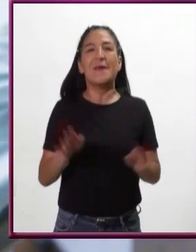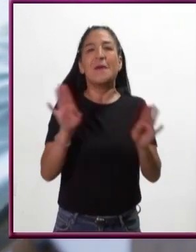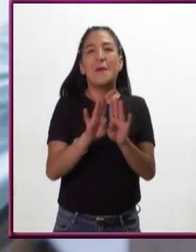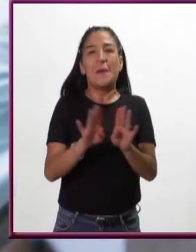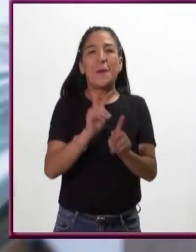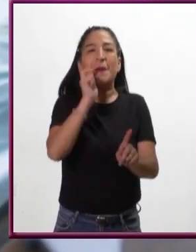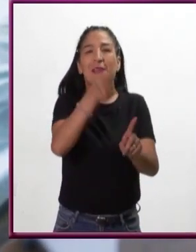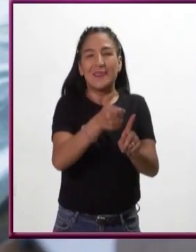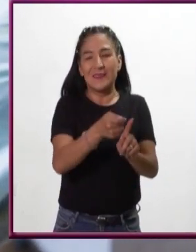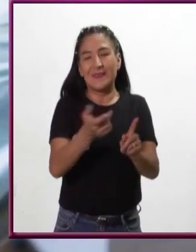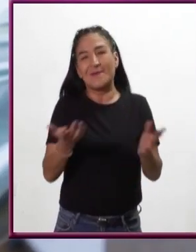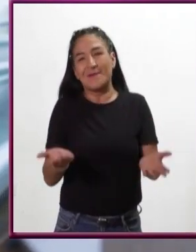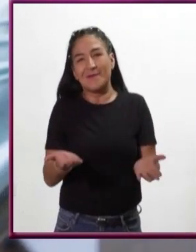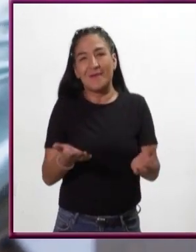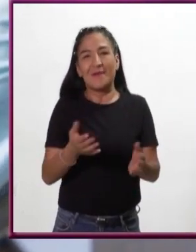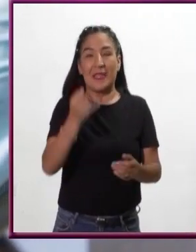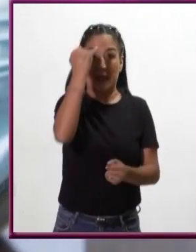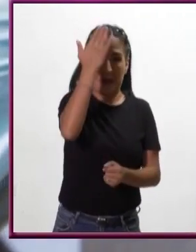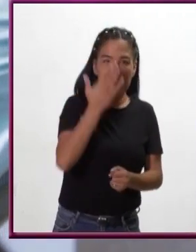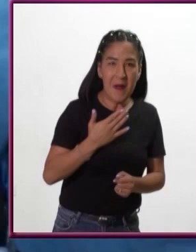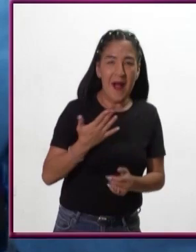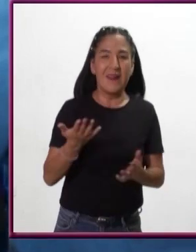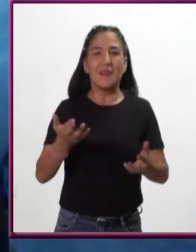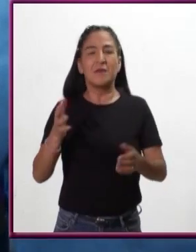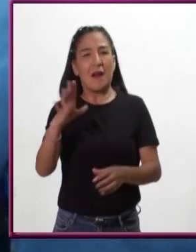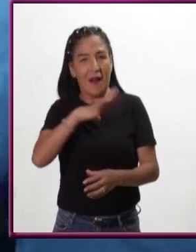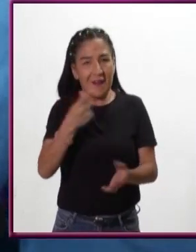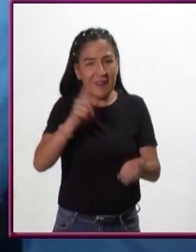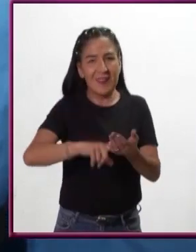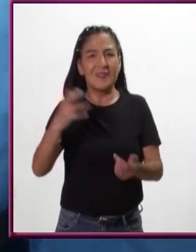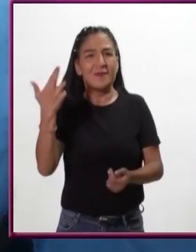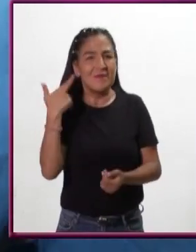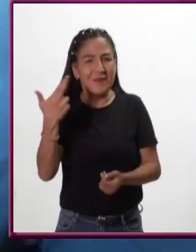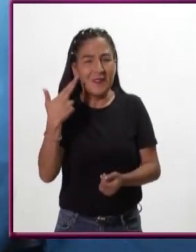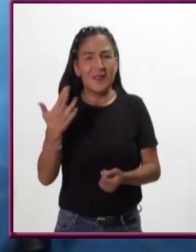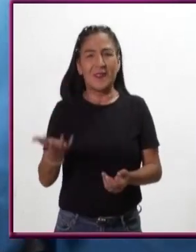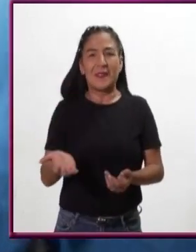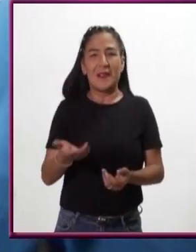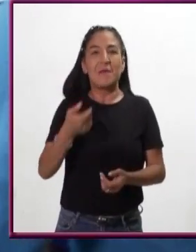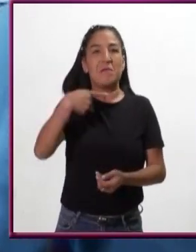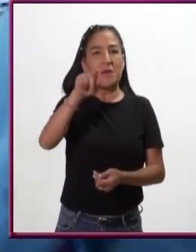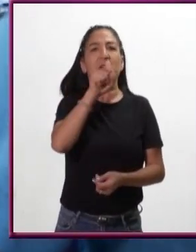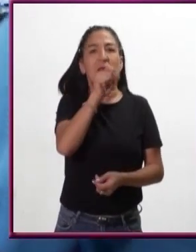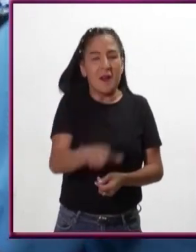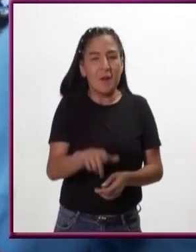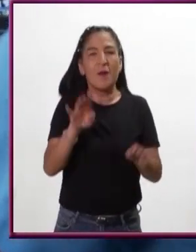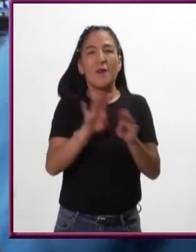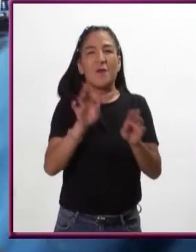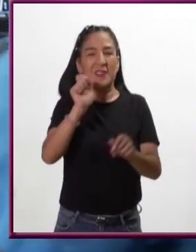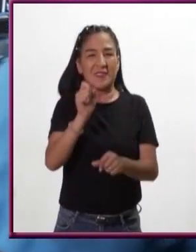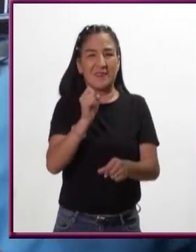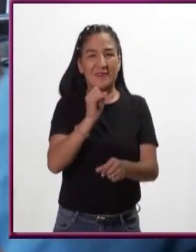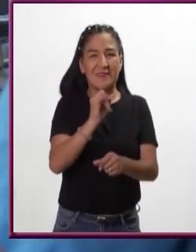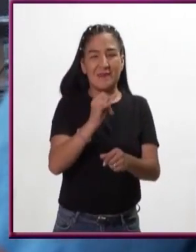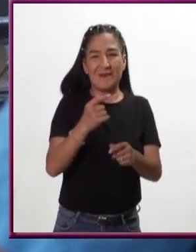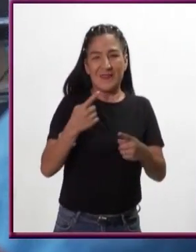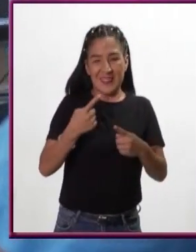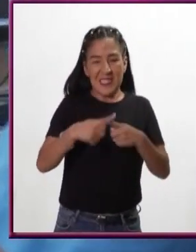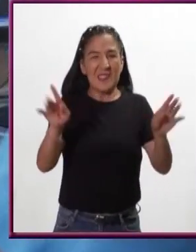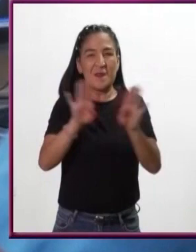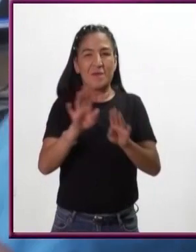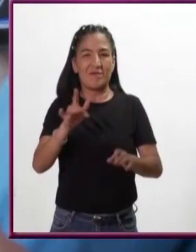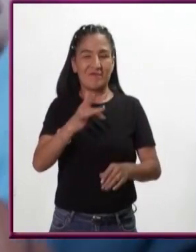Es como si fueran, bueno, tenemos imágenes, tenemos sonidos, pero también experimentamos